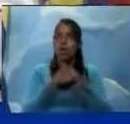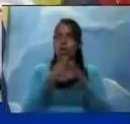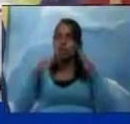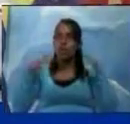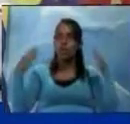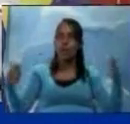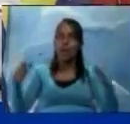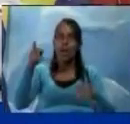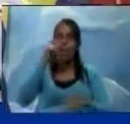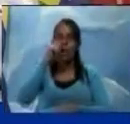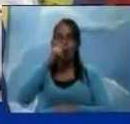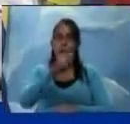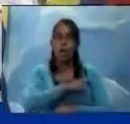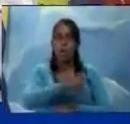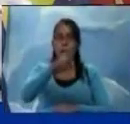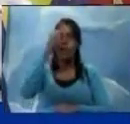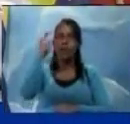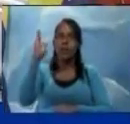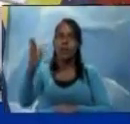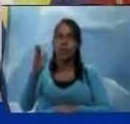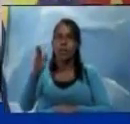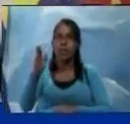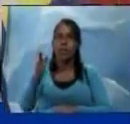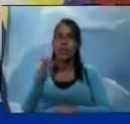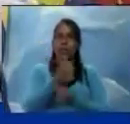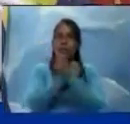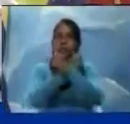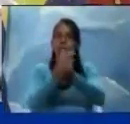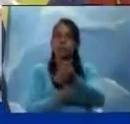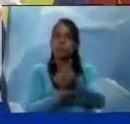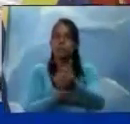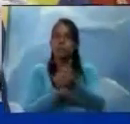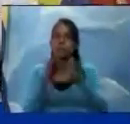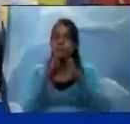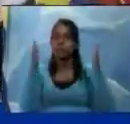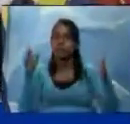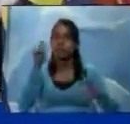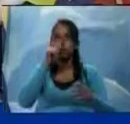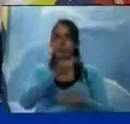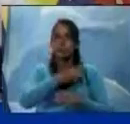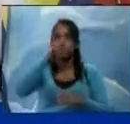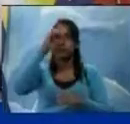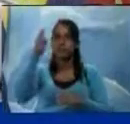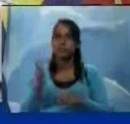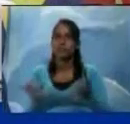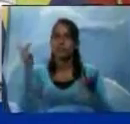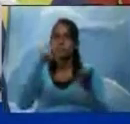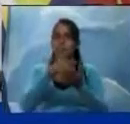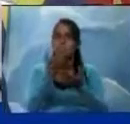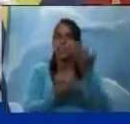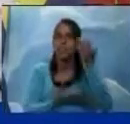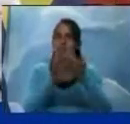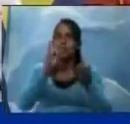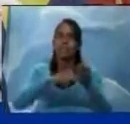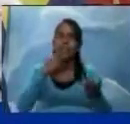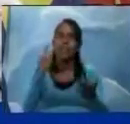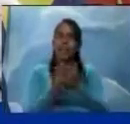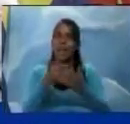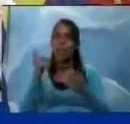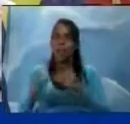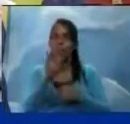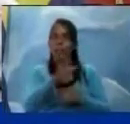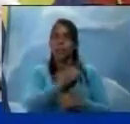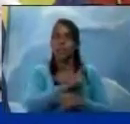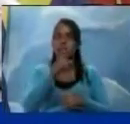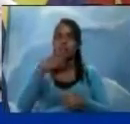grandes hombres de Dios, amados hermanos, esos grandes hombres de Dios que levantan la mano y se caen la gente al suelo,